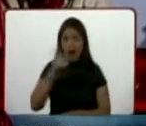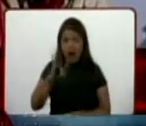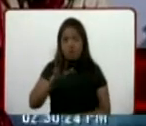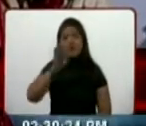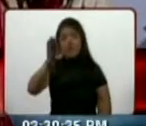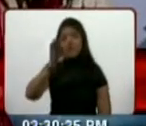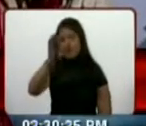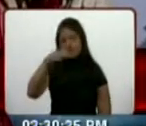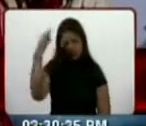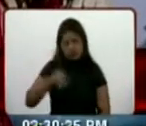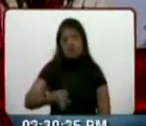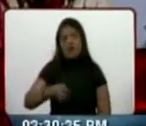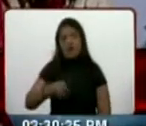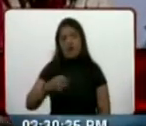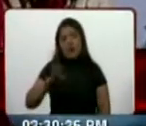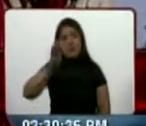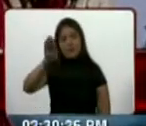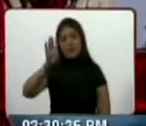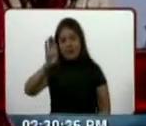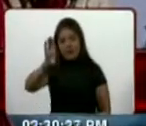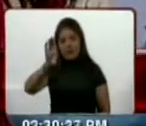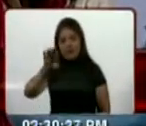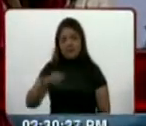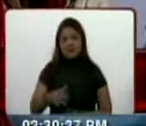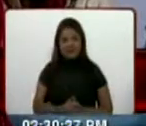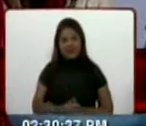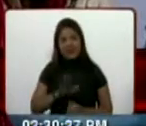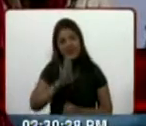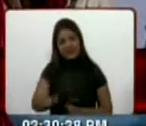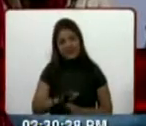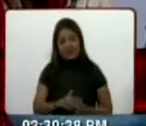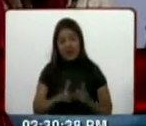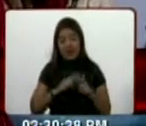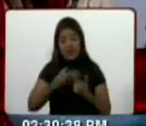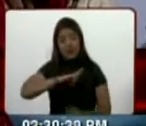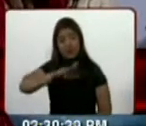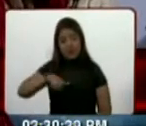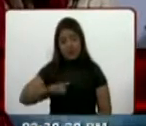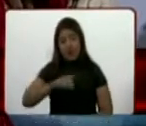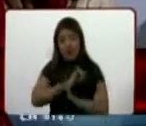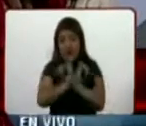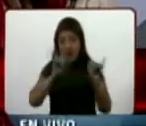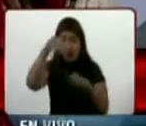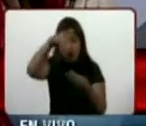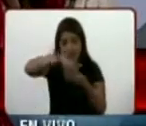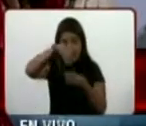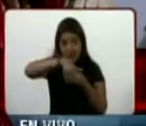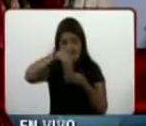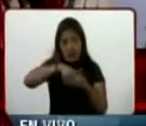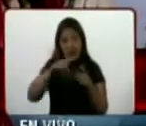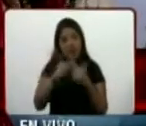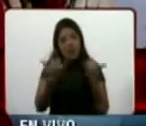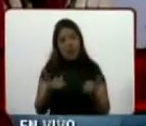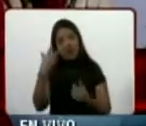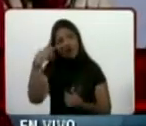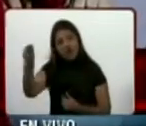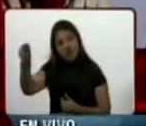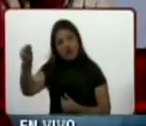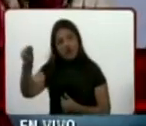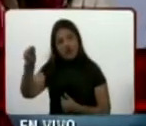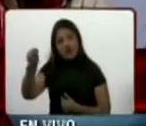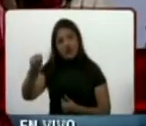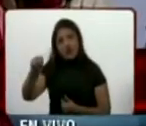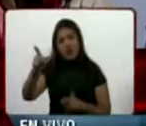Futuro seguro para la patria. Así es. Y nosotros, bueno, después de votar, ahora nos vamos para el cuartel